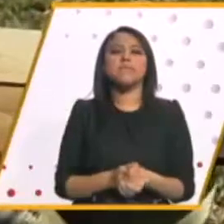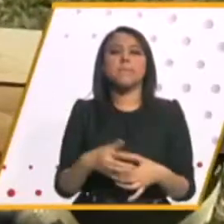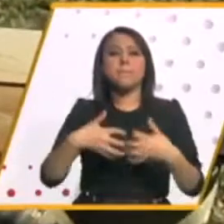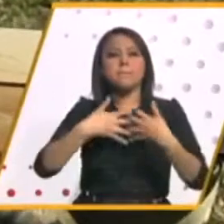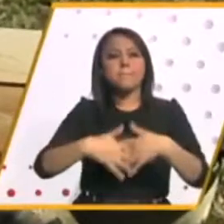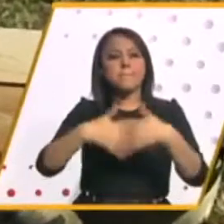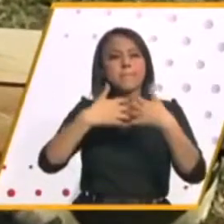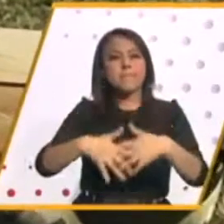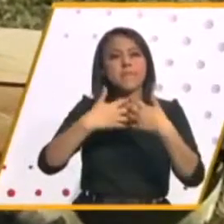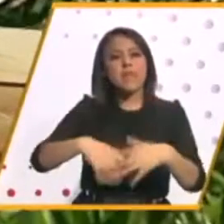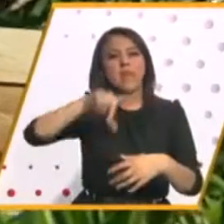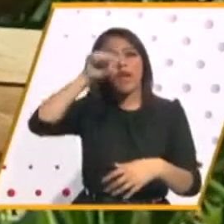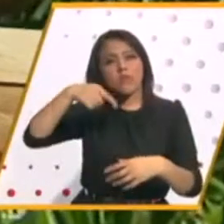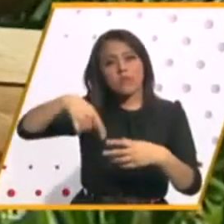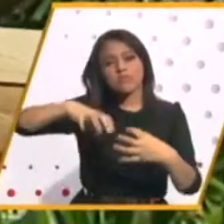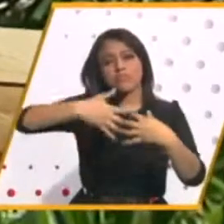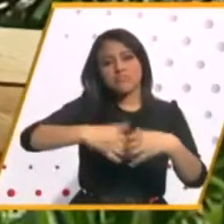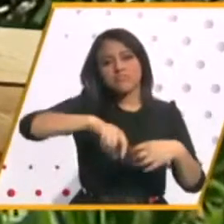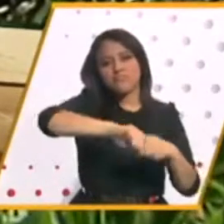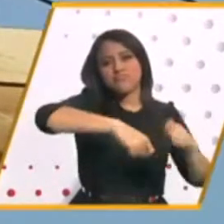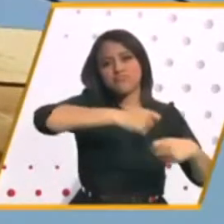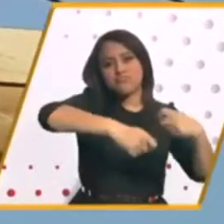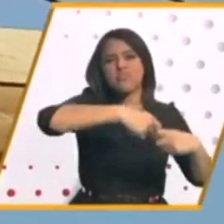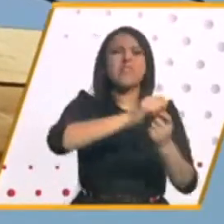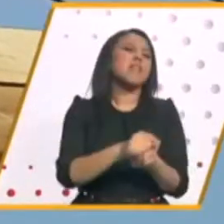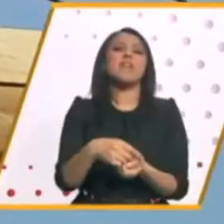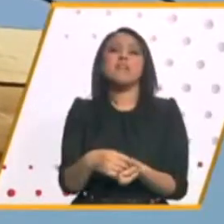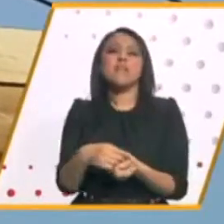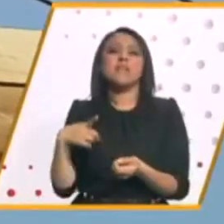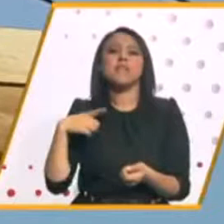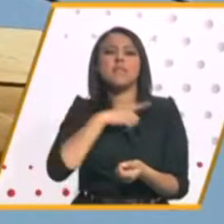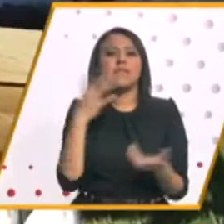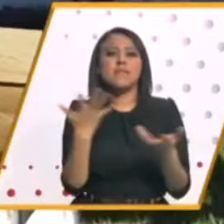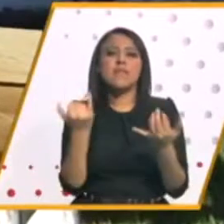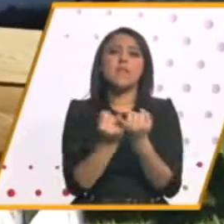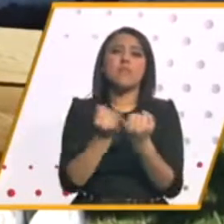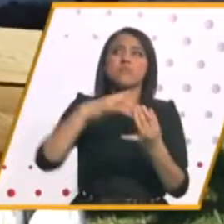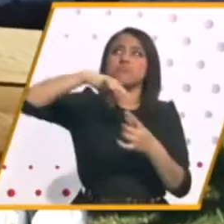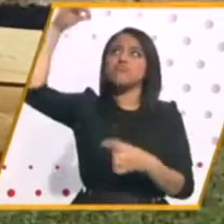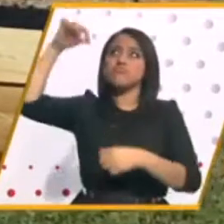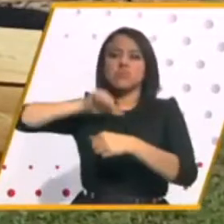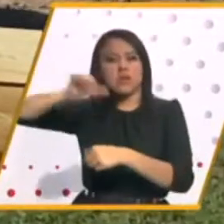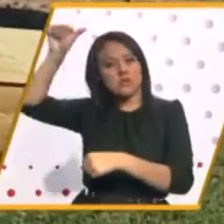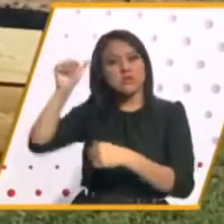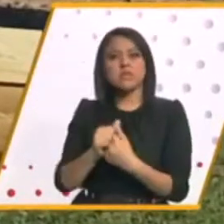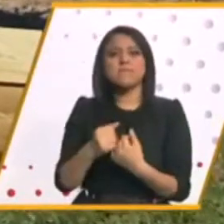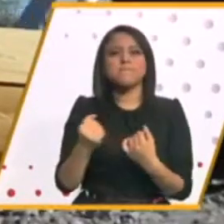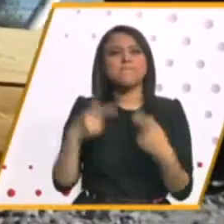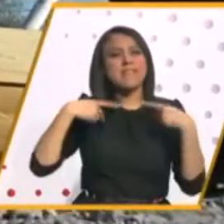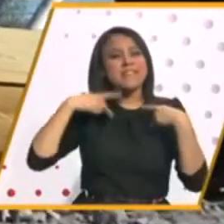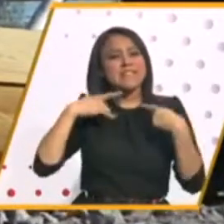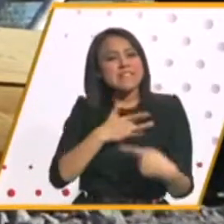Luego hacen los amarres en las estacas. Las manos no paran de trabajar. Aseguran los cables en las alturas. El entusiasmo y la emoción de quienes levantan la